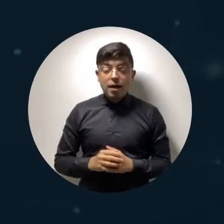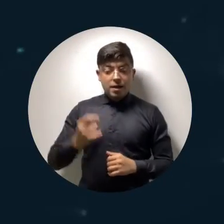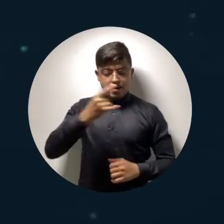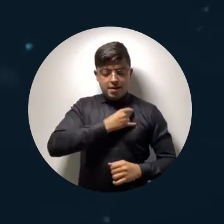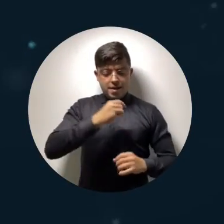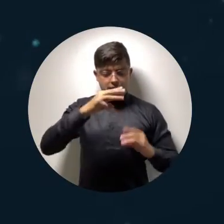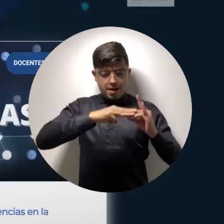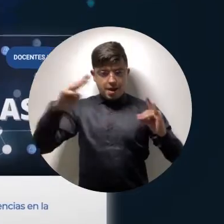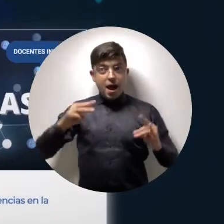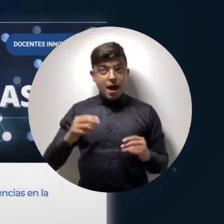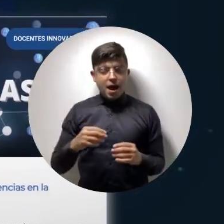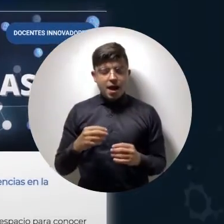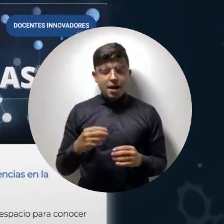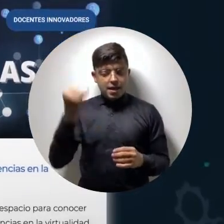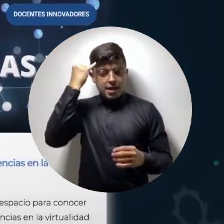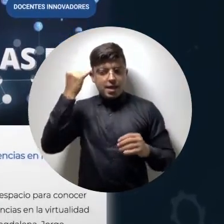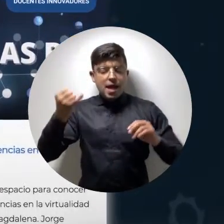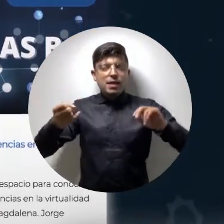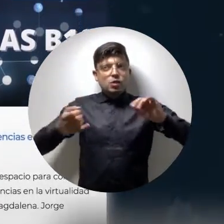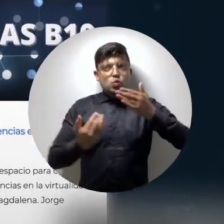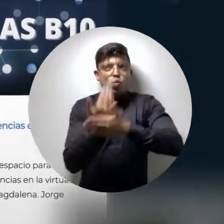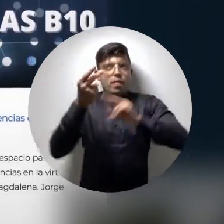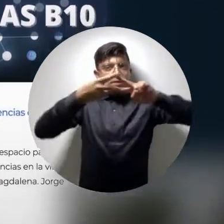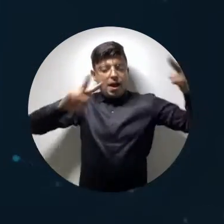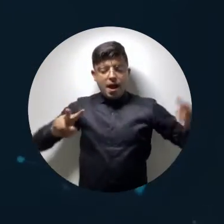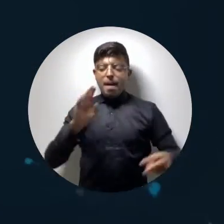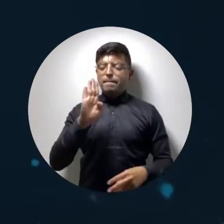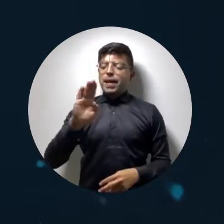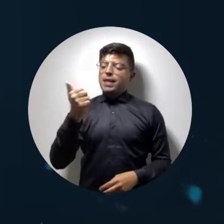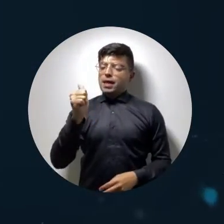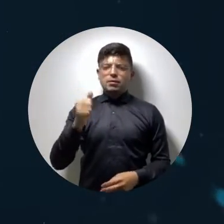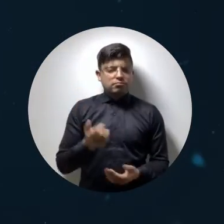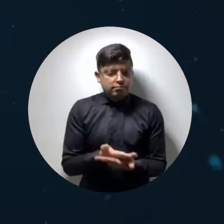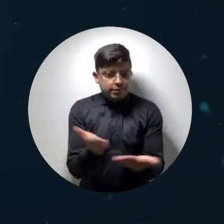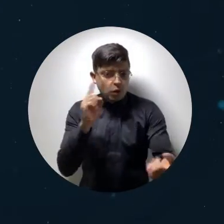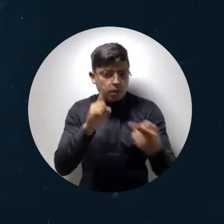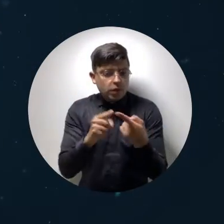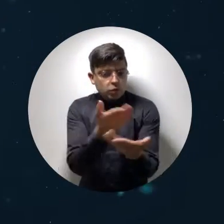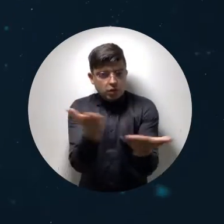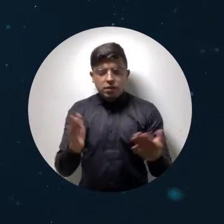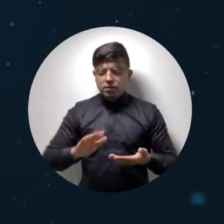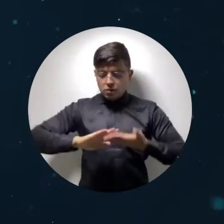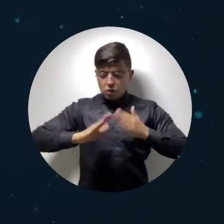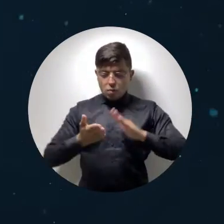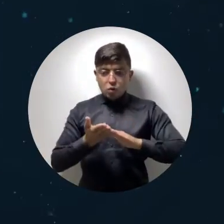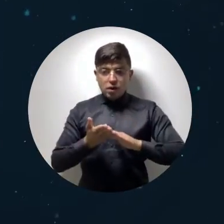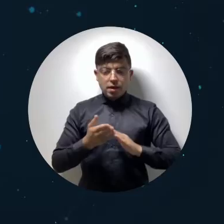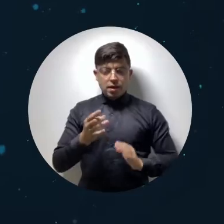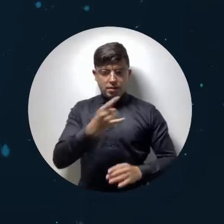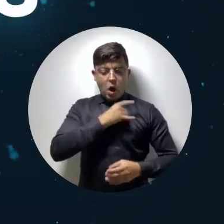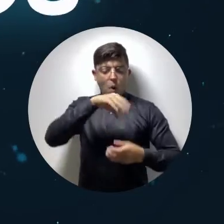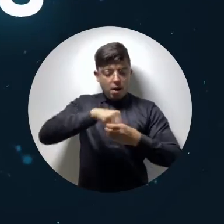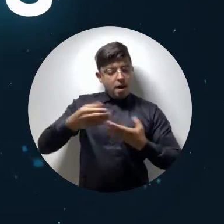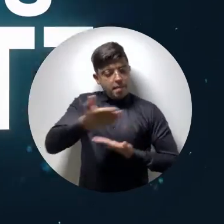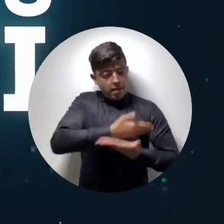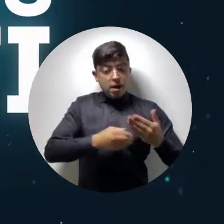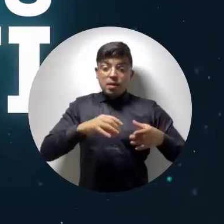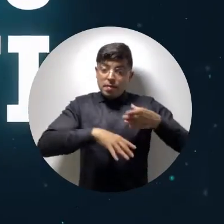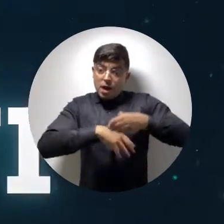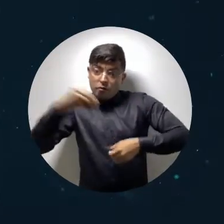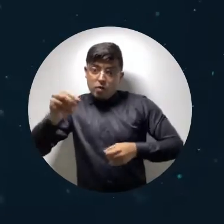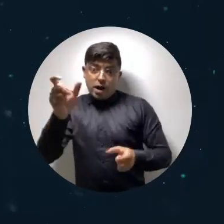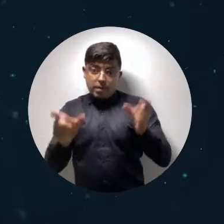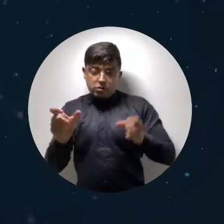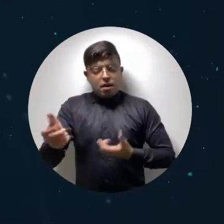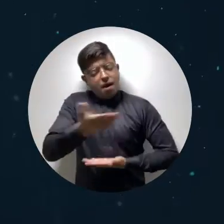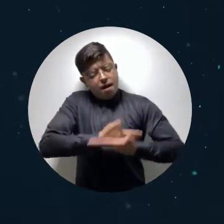el InnovaFest B10. Está dirigido para ustedes, para que puedan compartir con la comunidad de UniMagdalena y también con las personas fuera de la universidad que han creado a